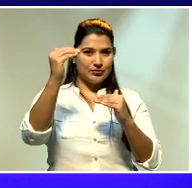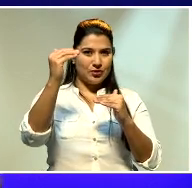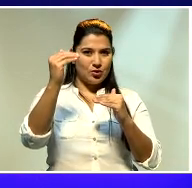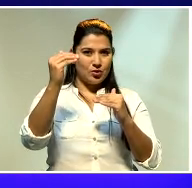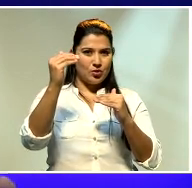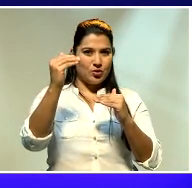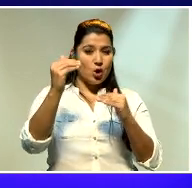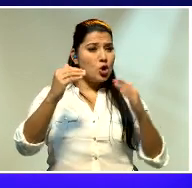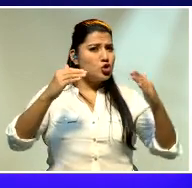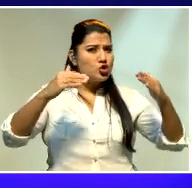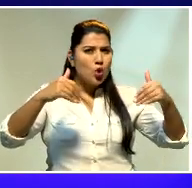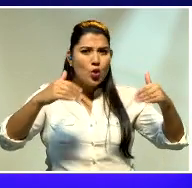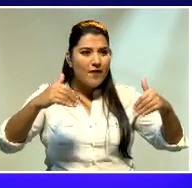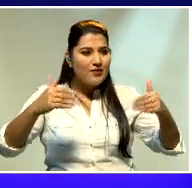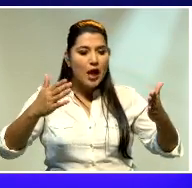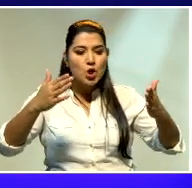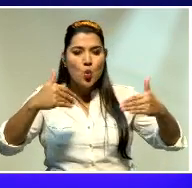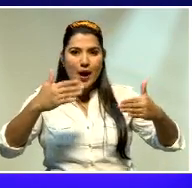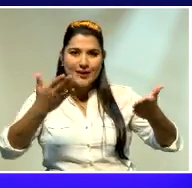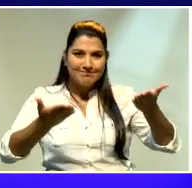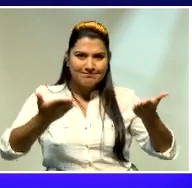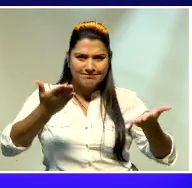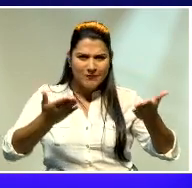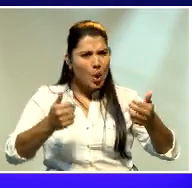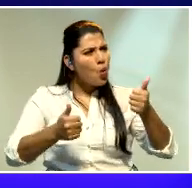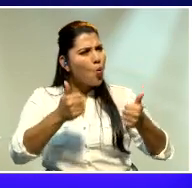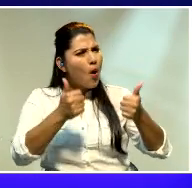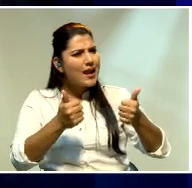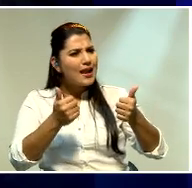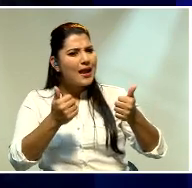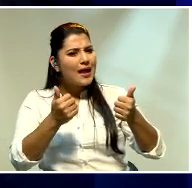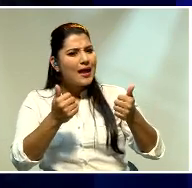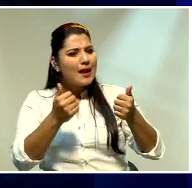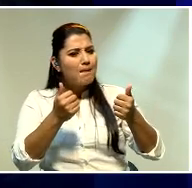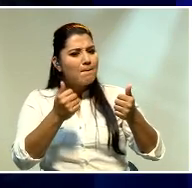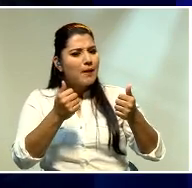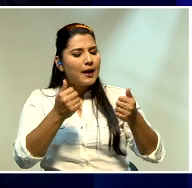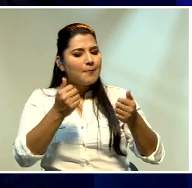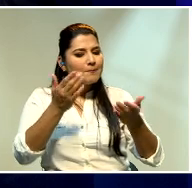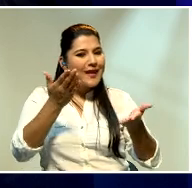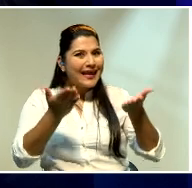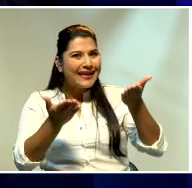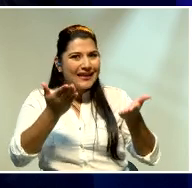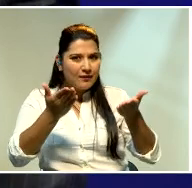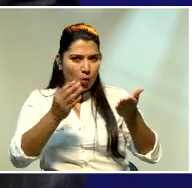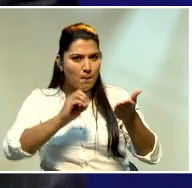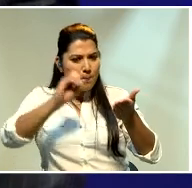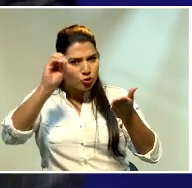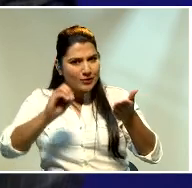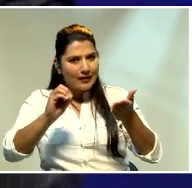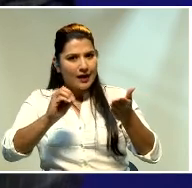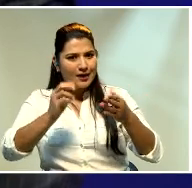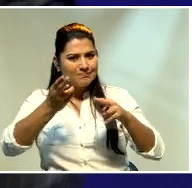todavía no se ha llegado a un punto de equilibrio. ¿Cuál es el punto de equilibrio para usted? Para mí el punto de equilibrio